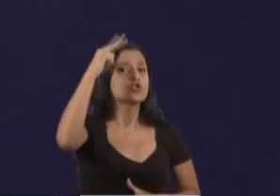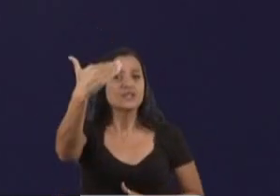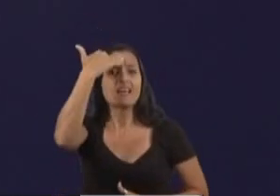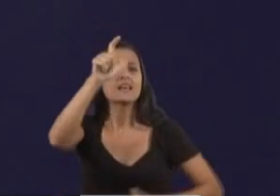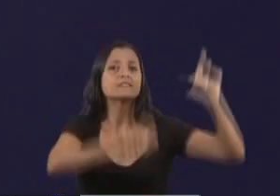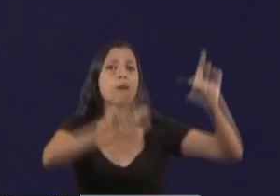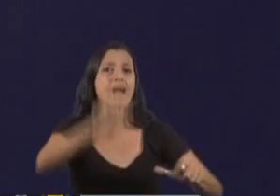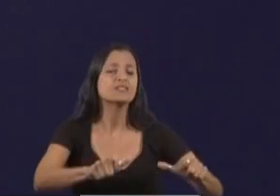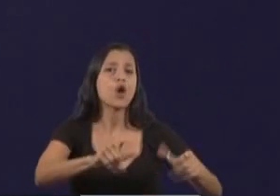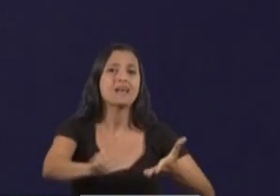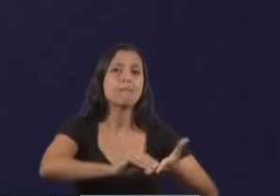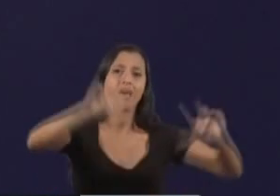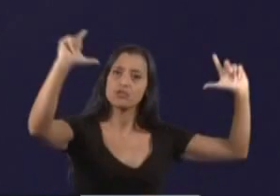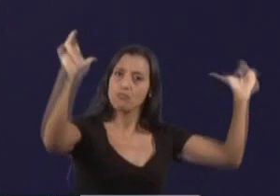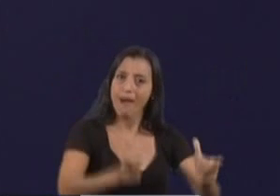personas.